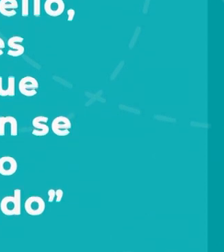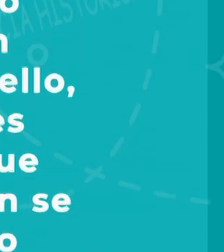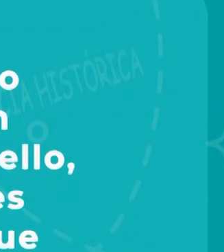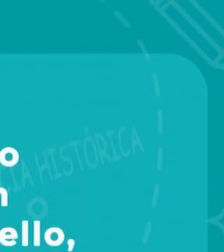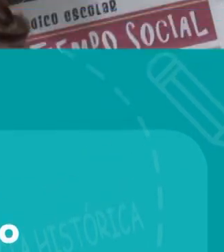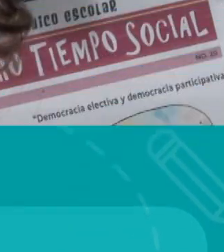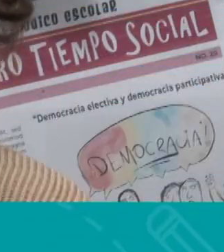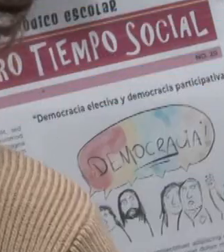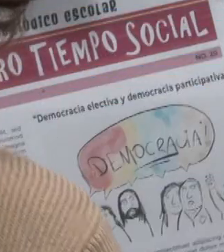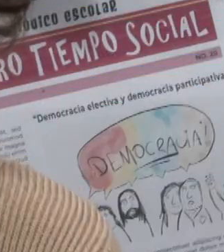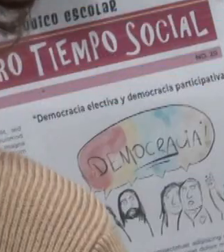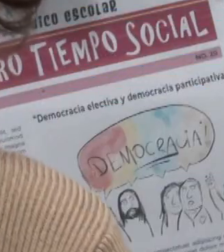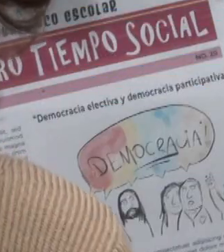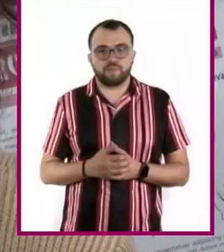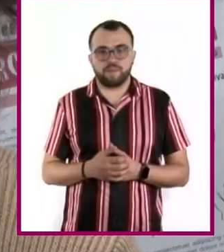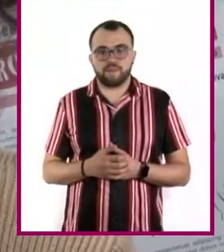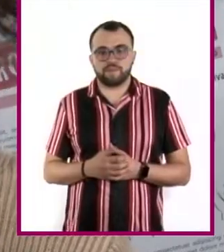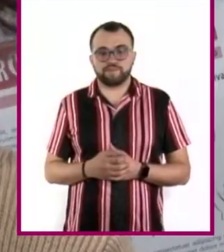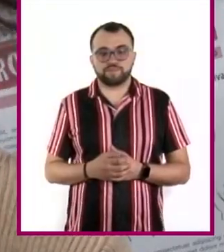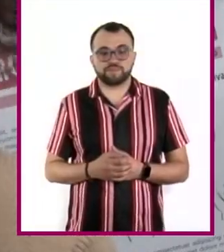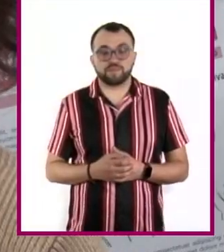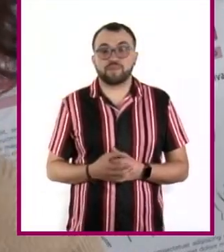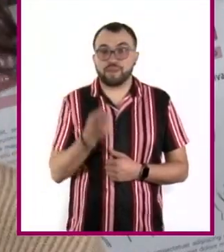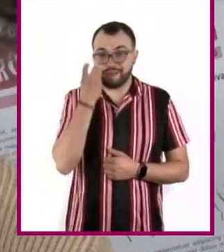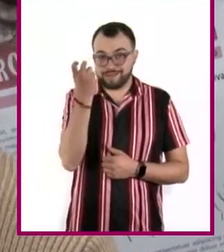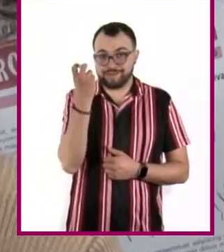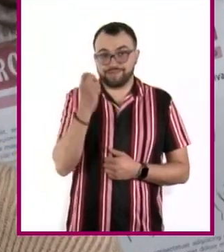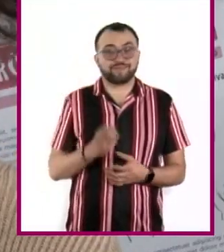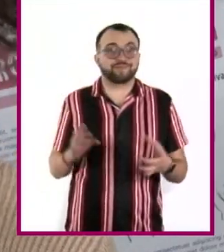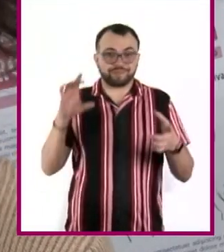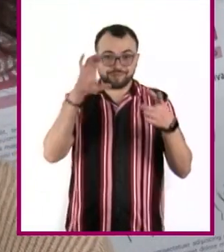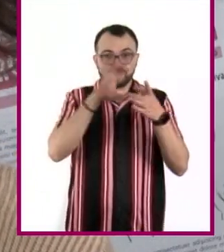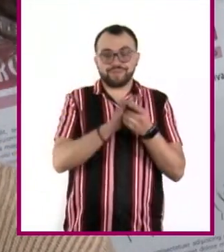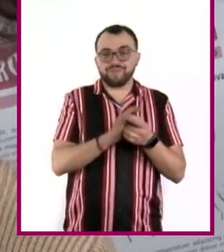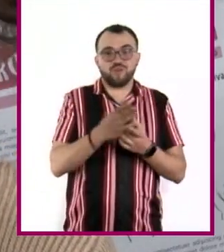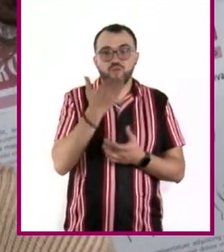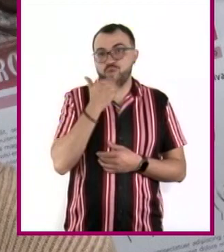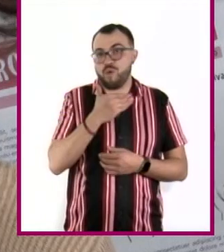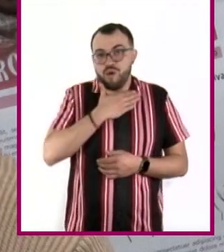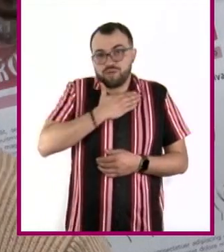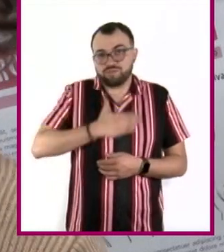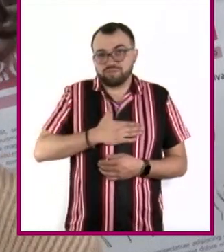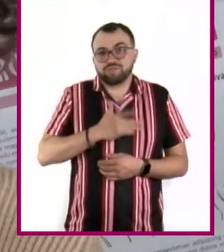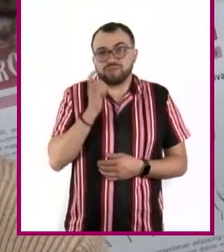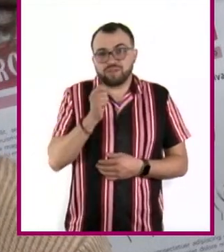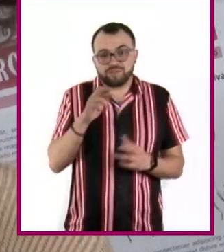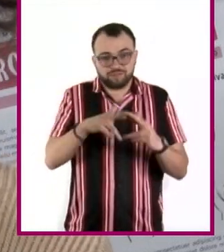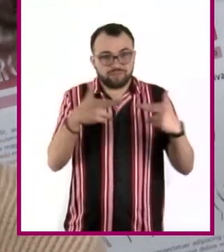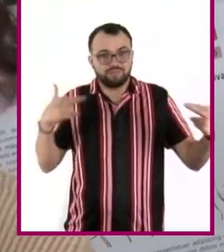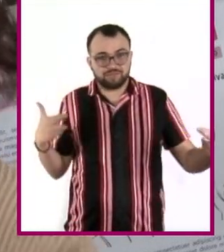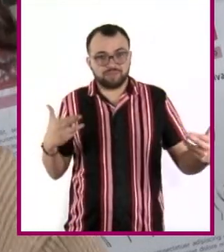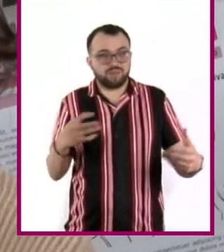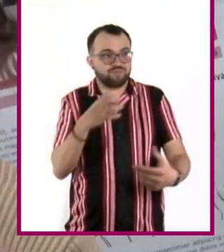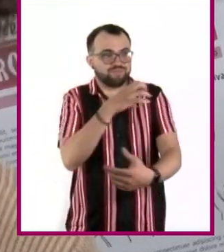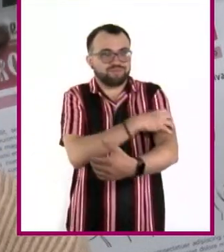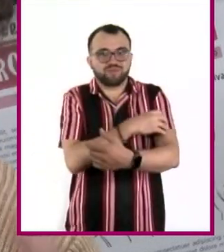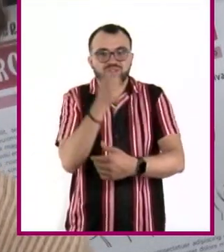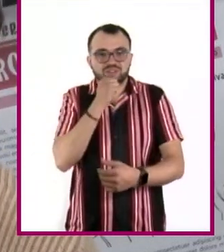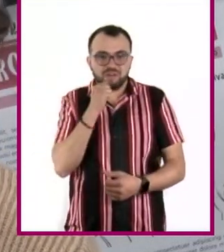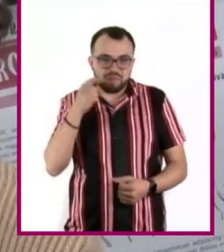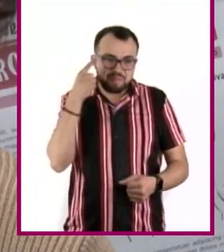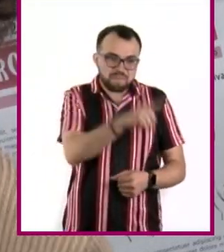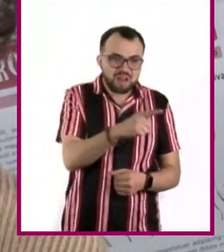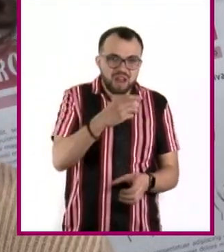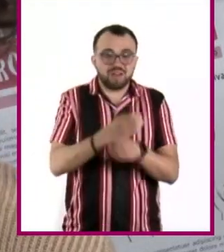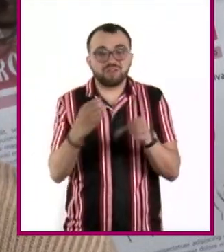desdibujando. Y eso se vincula con las desequilibradas e injustas relaciones de poder predominantes y que se mantienen vigentes en el nuevo orden